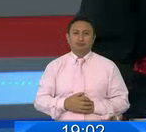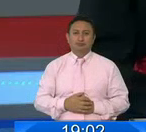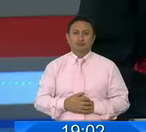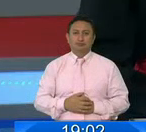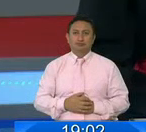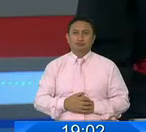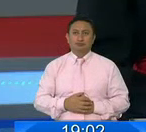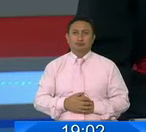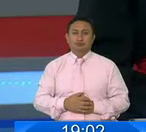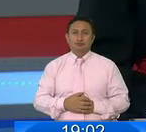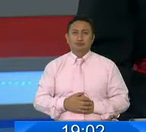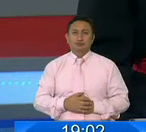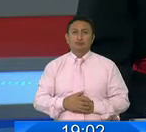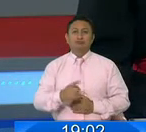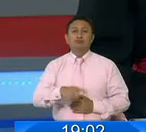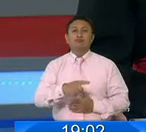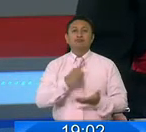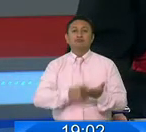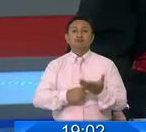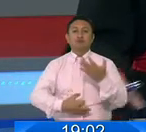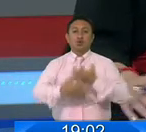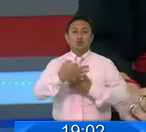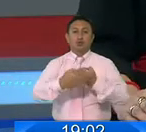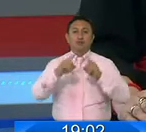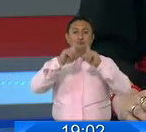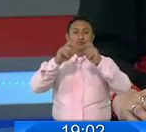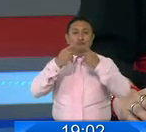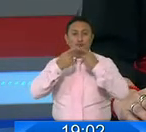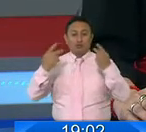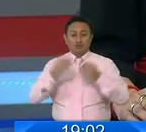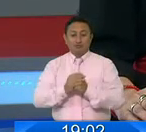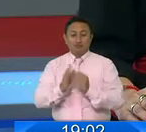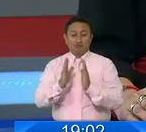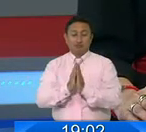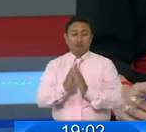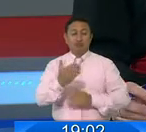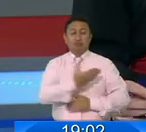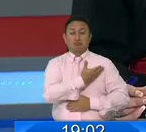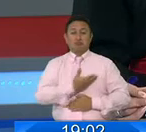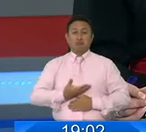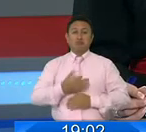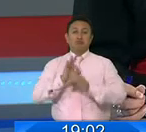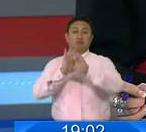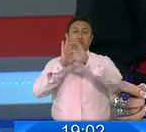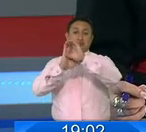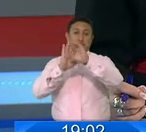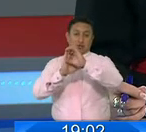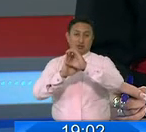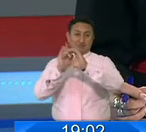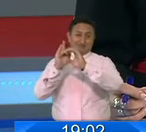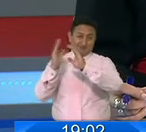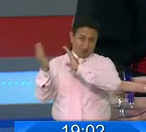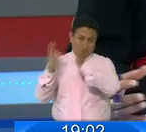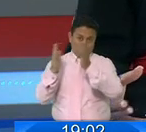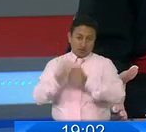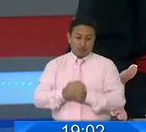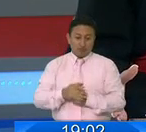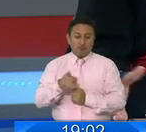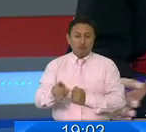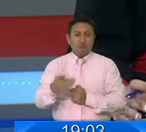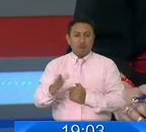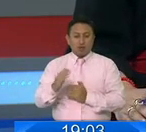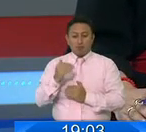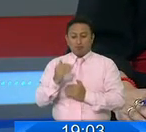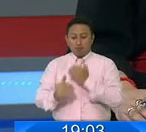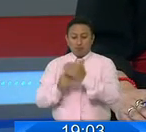según analistas jurídicos la consulta popular sugerida por el presidente del consejo de participación ciudadana transitorio tiene un procedimiento